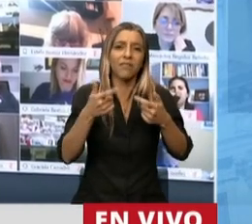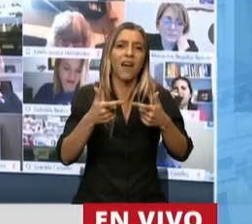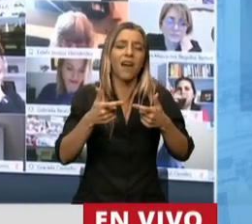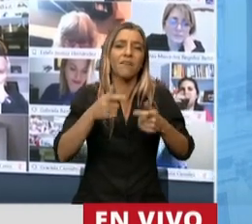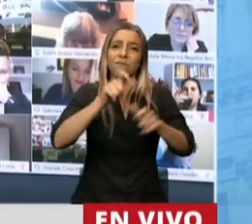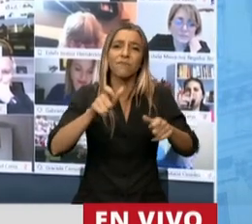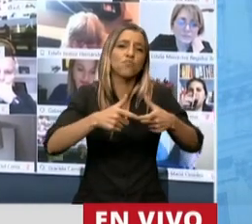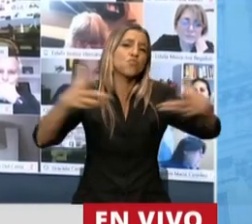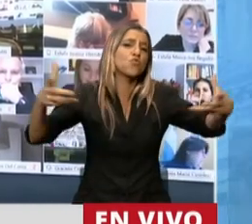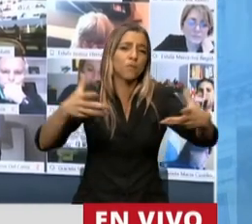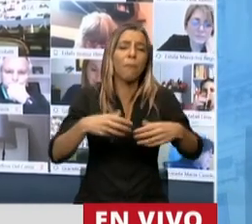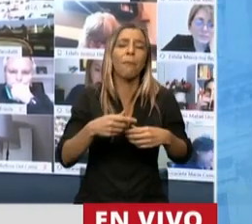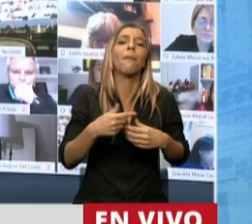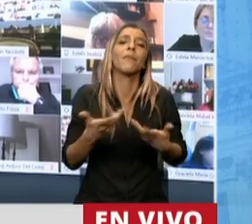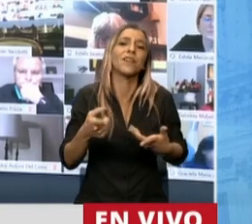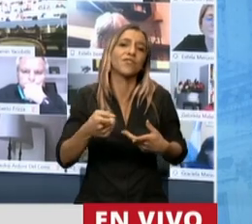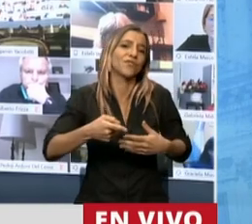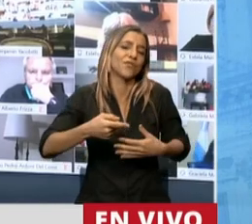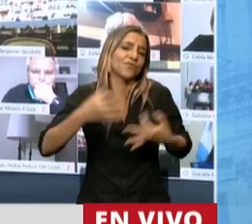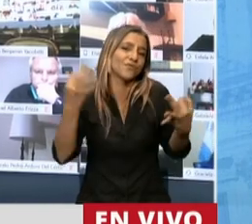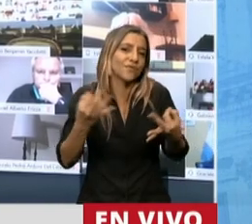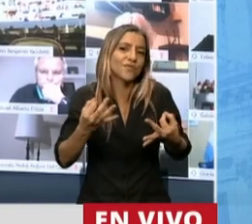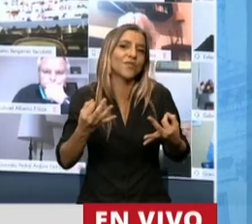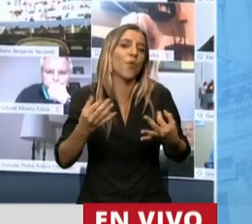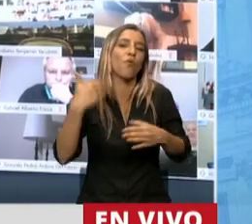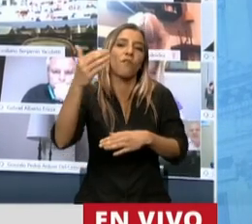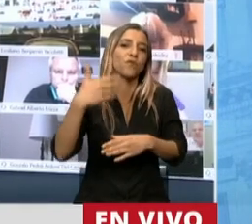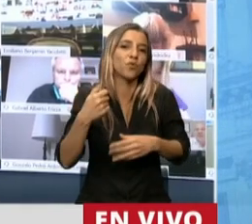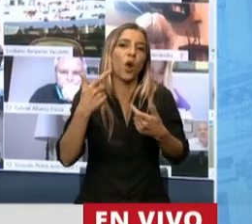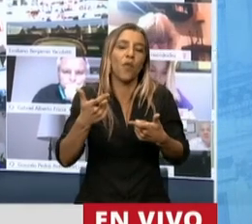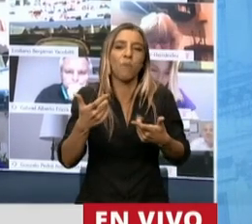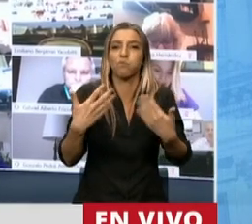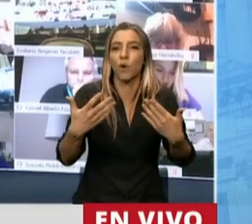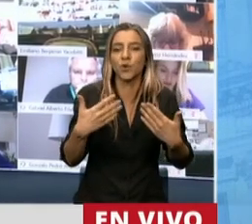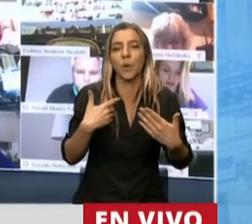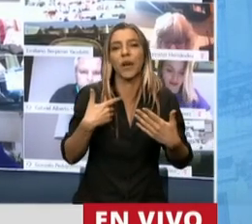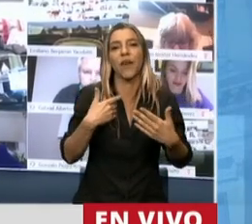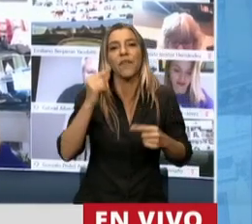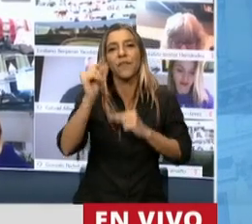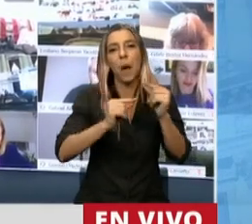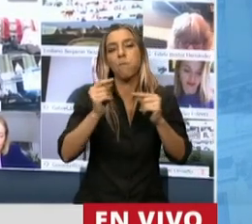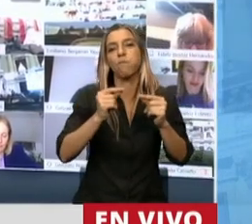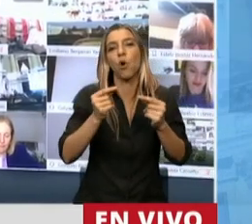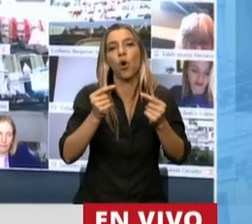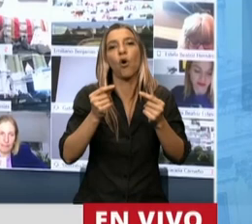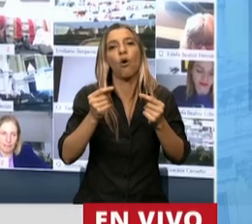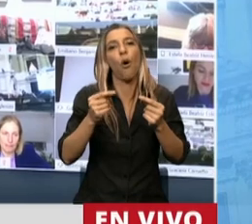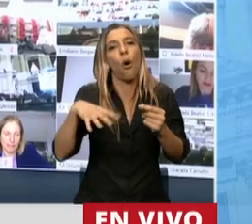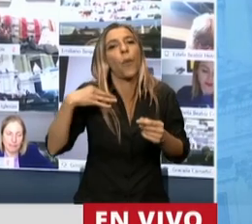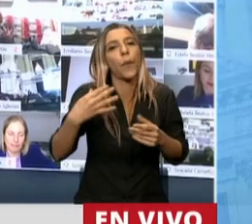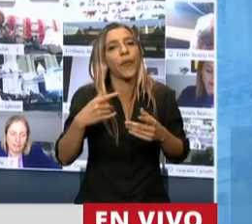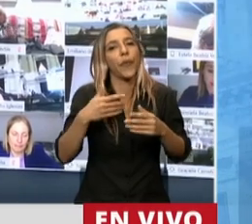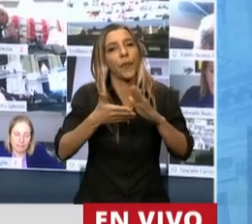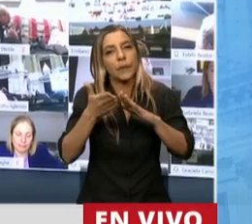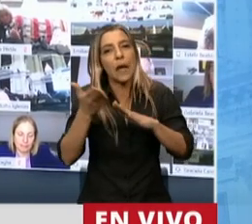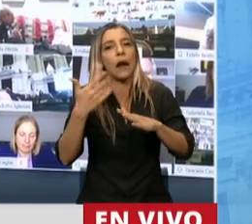gente, sin dudas va a generar las condiciones como para que podamos ir saliendo lentamente de esta situación y que